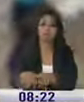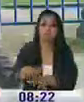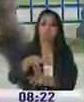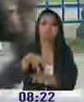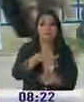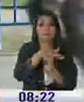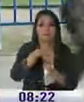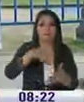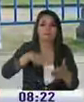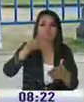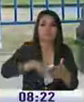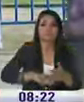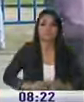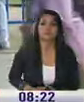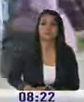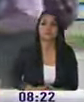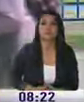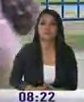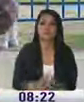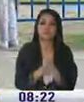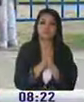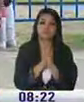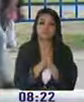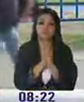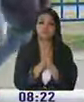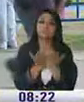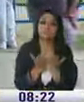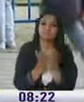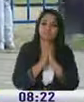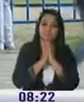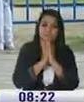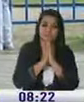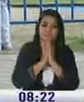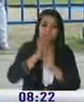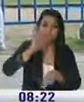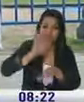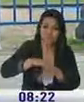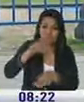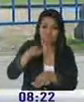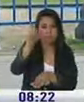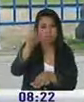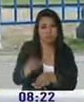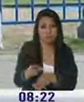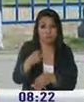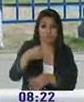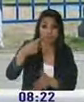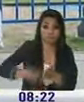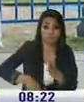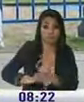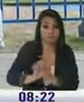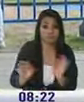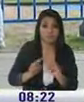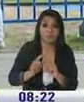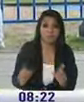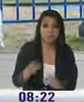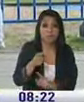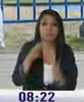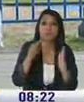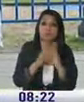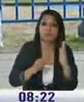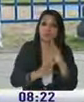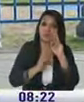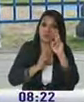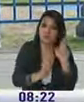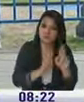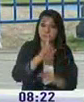parques. Principalmente lo que queremos es un llamado de atención verbal, para evitar sanciones, pero sin embargo, si hay ordenanzas que va